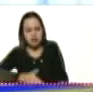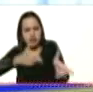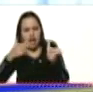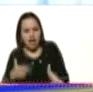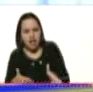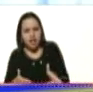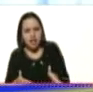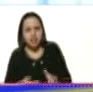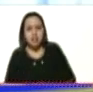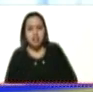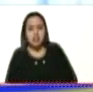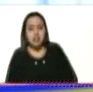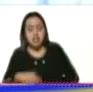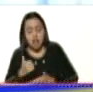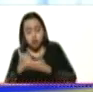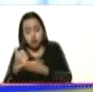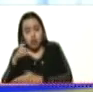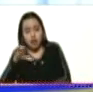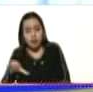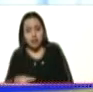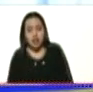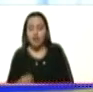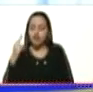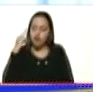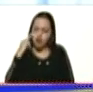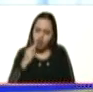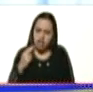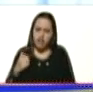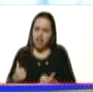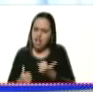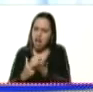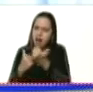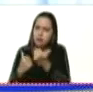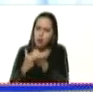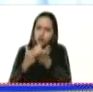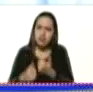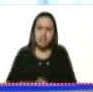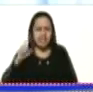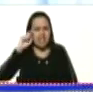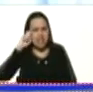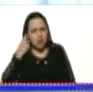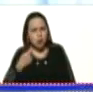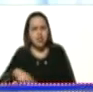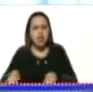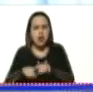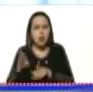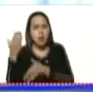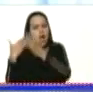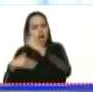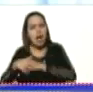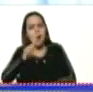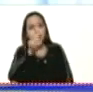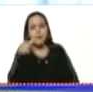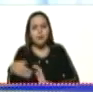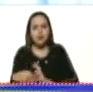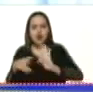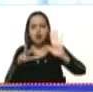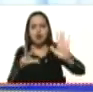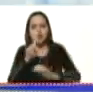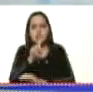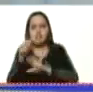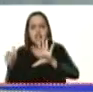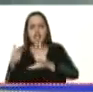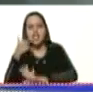lo reconforta y le recuerda, como en 1816 en Jamaica, que su gran contribución a la América era